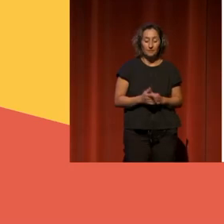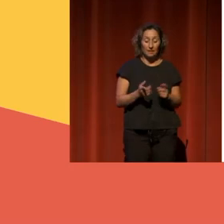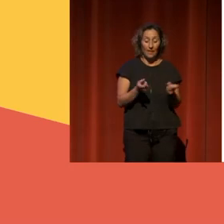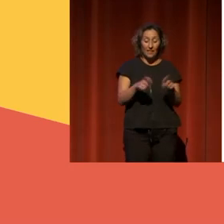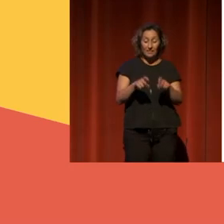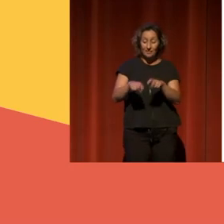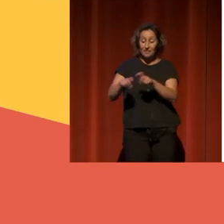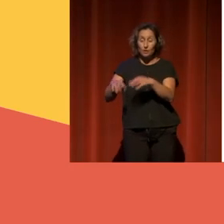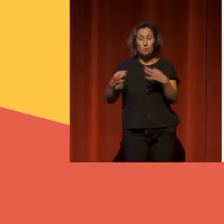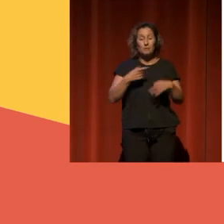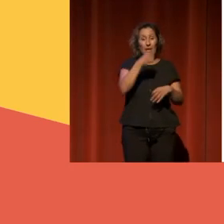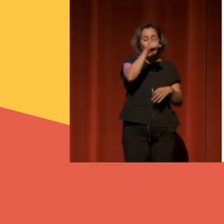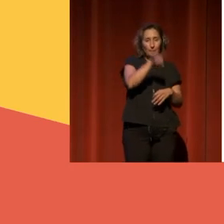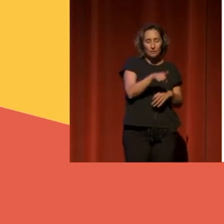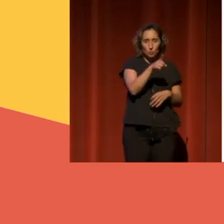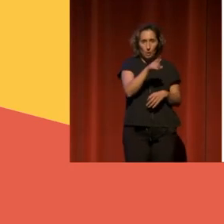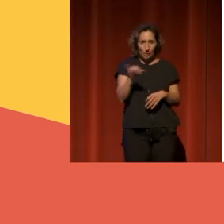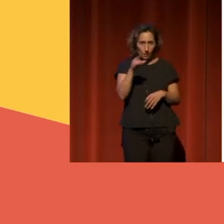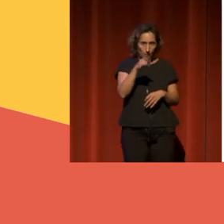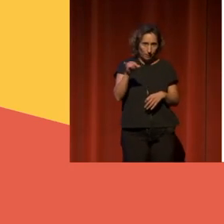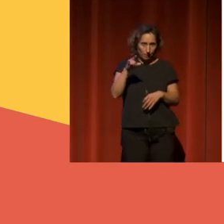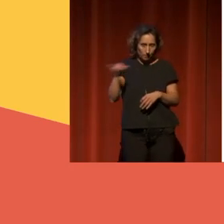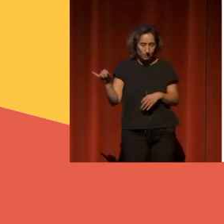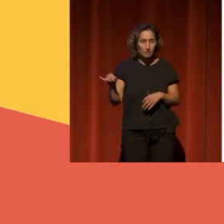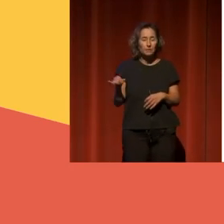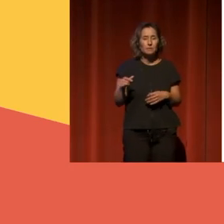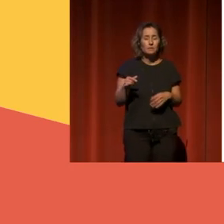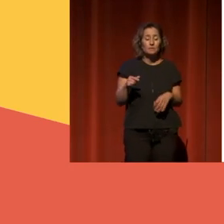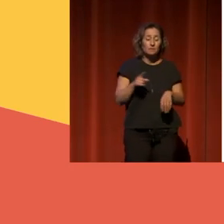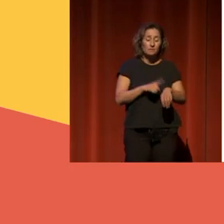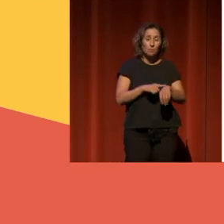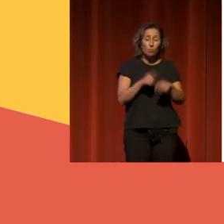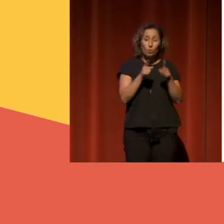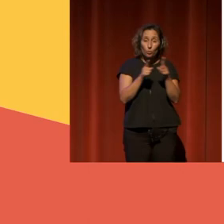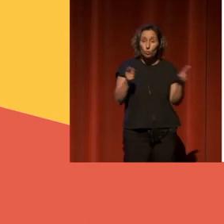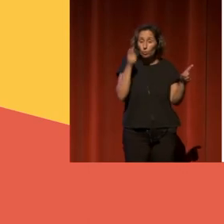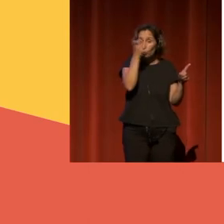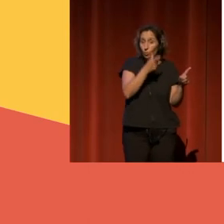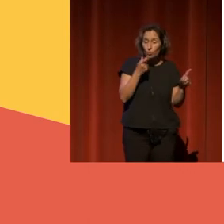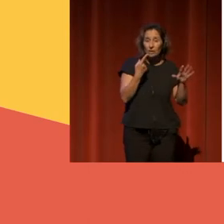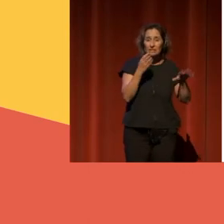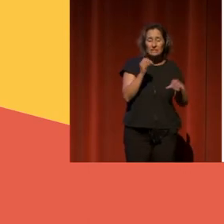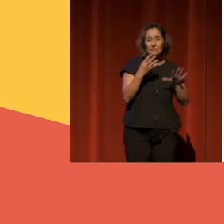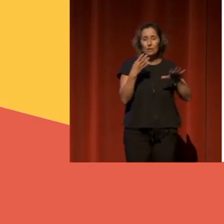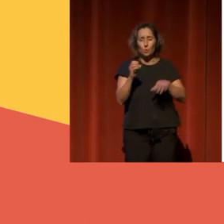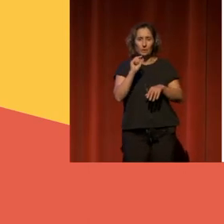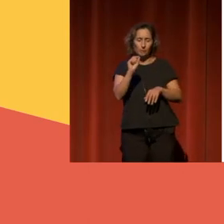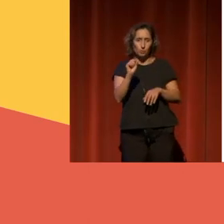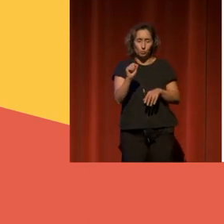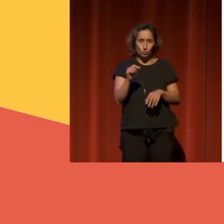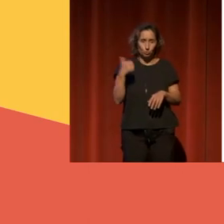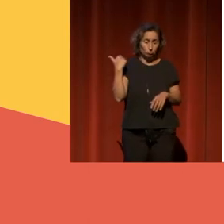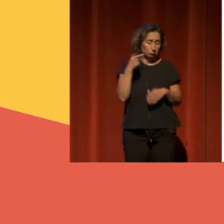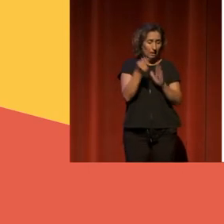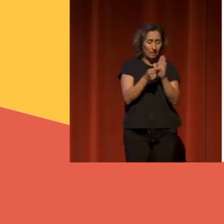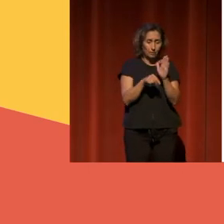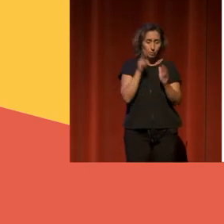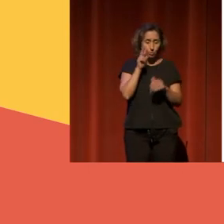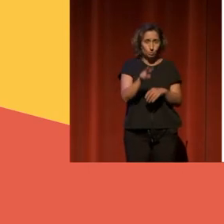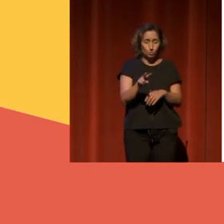ser mensual, siempre. Y la duración de las sesiones, pues de entre 60 y 90 minutos. Ya veis ahí los